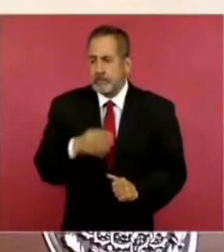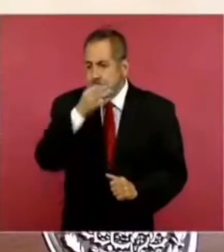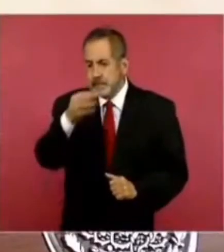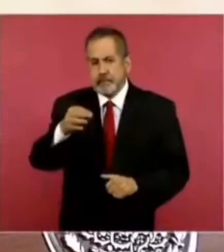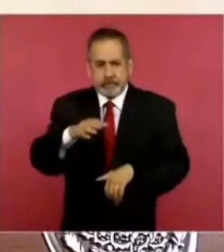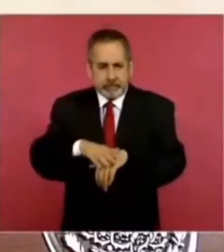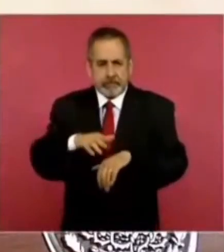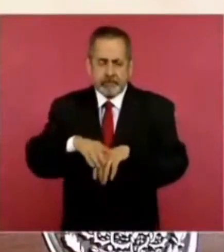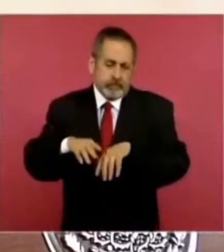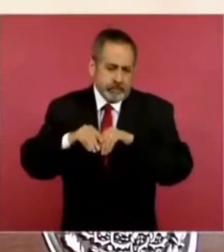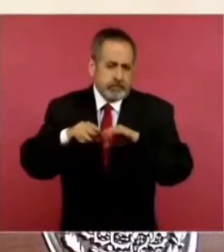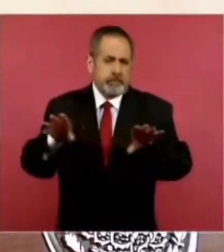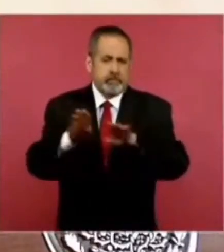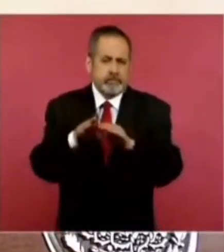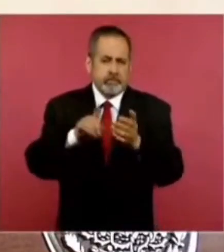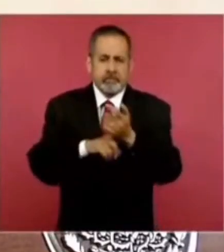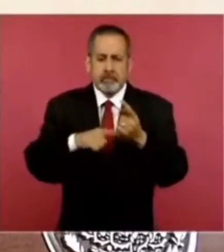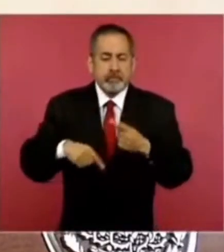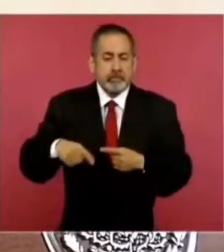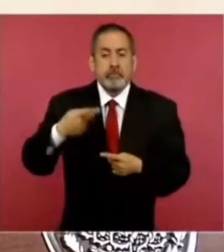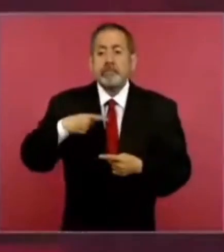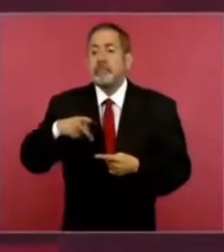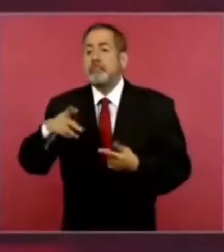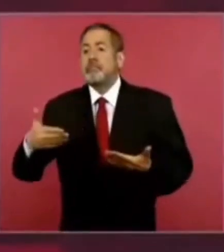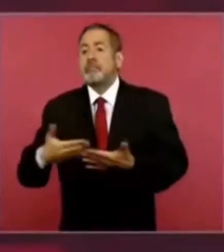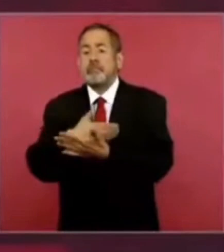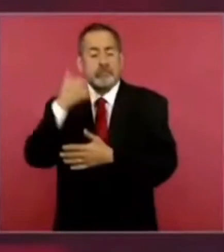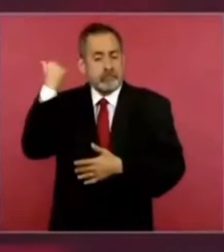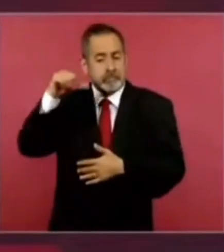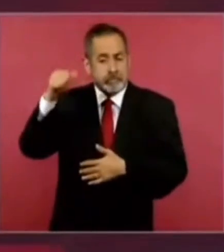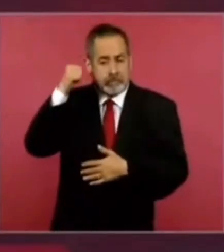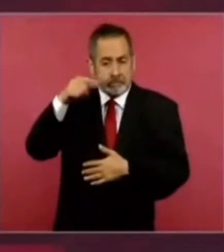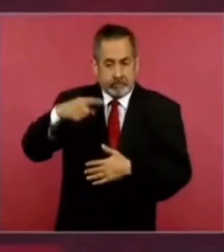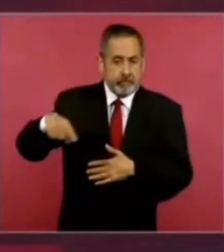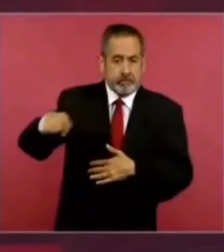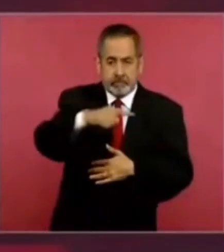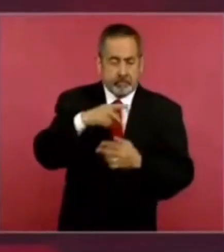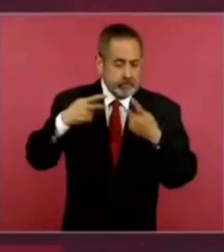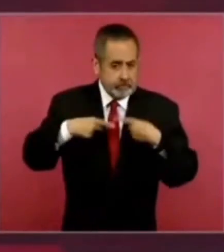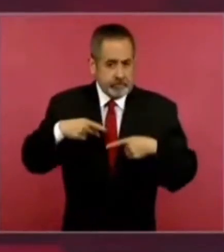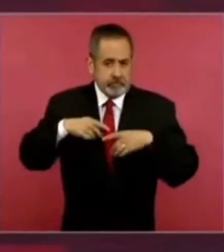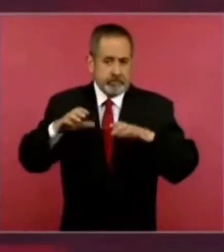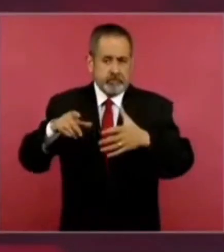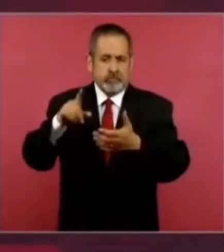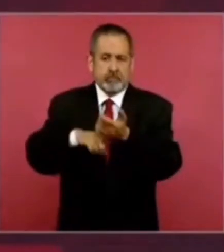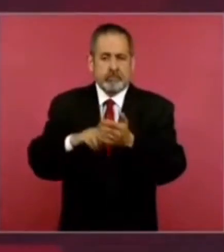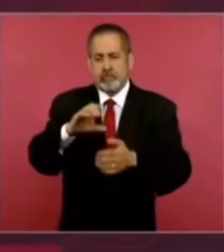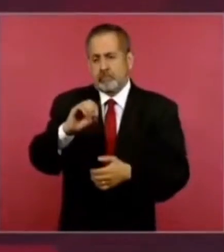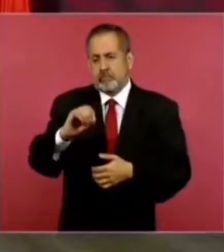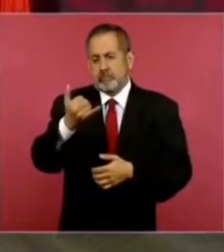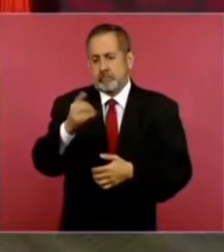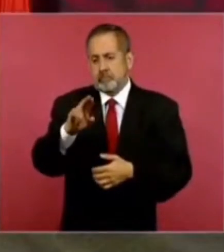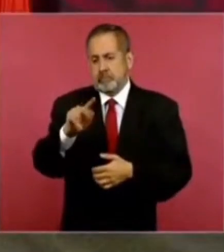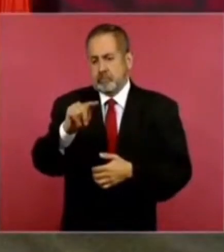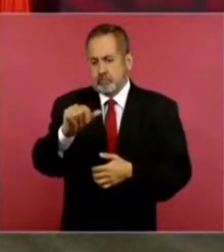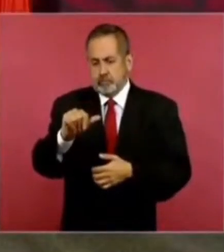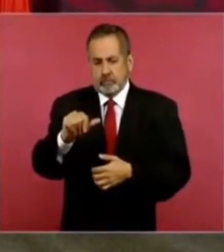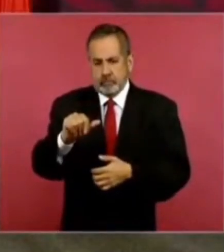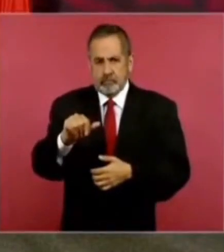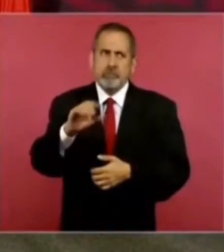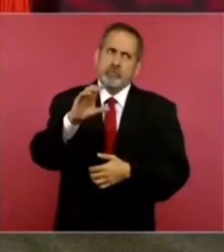avisarles, ¿no?, a los acapulqueños, también a la gente de Coyutla, de